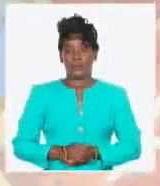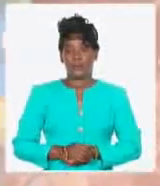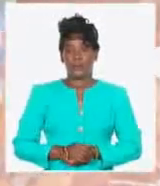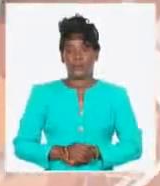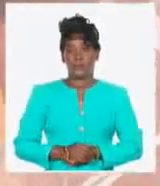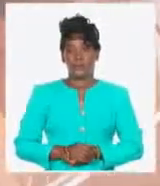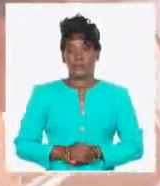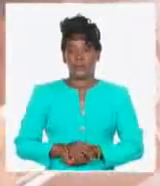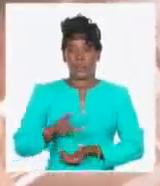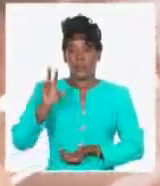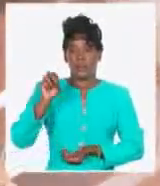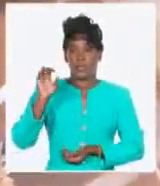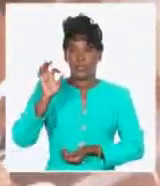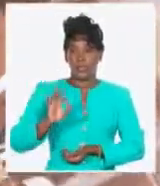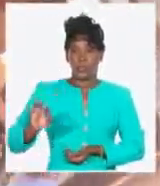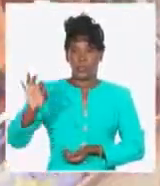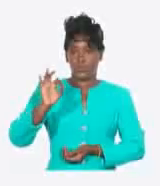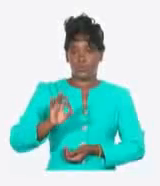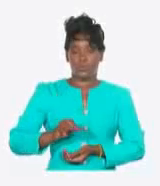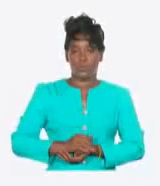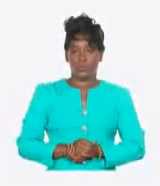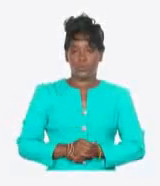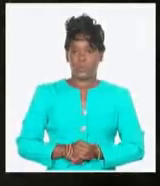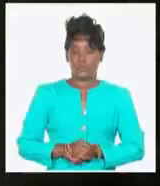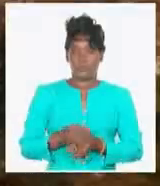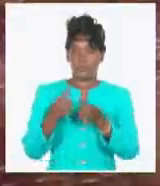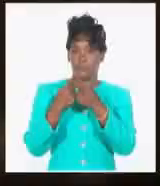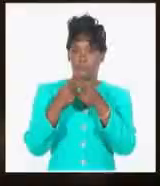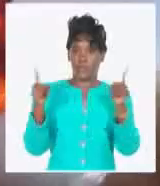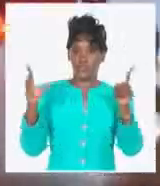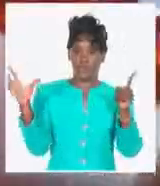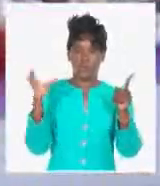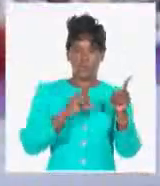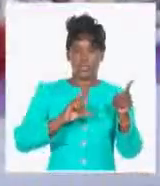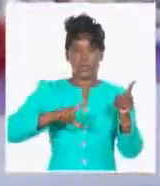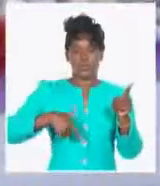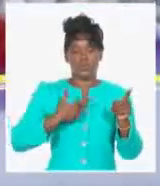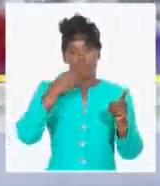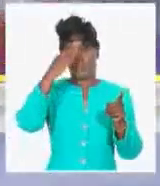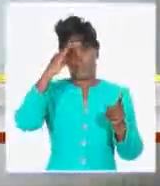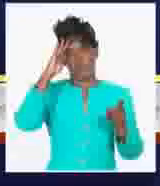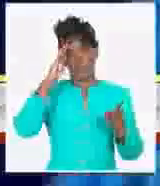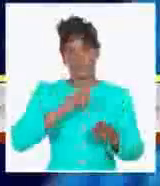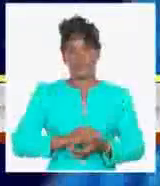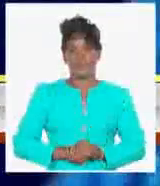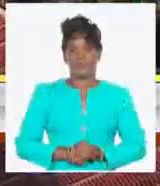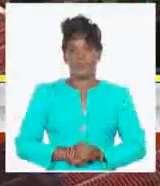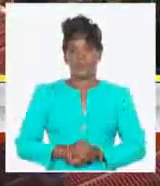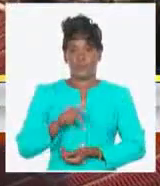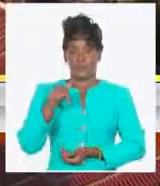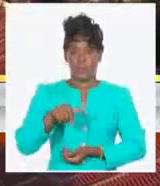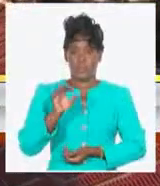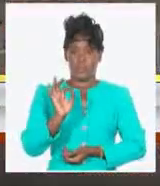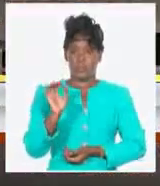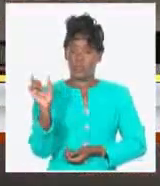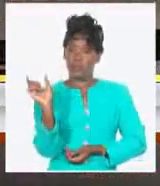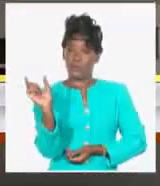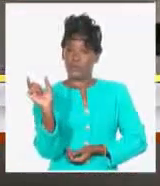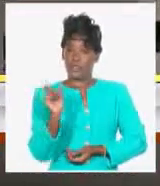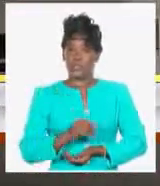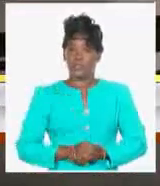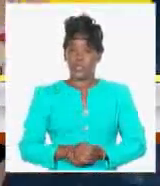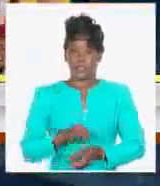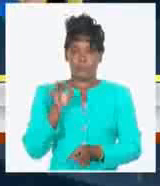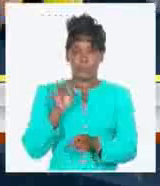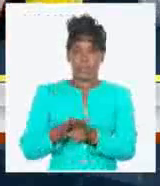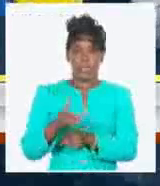Este 20 de octubre, cuando la isla toda celebra el Día de la Cultura Cubana, justo en esta fecha quedará encendido el